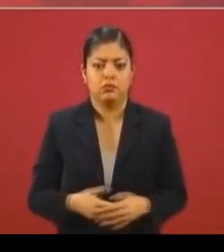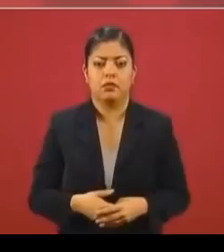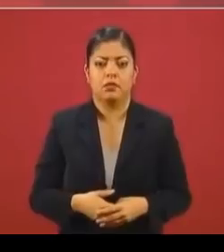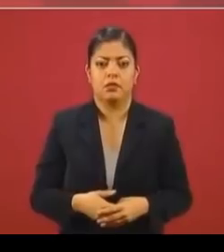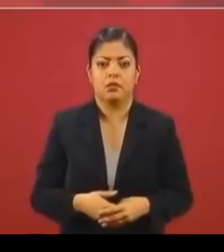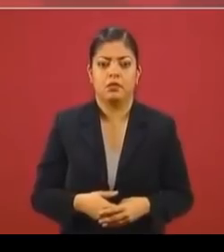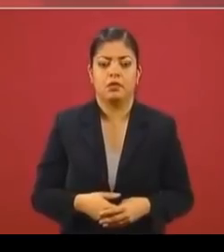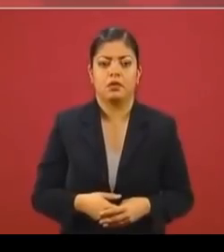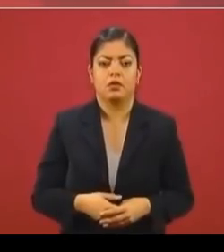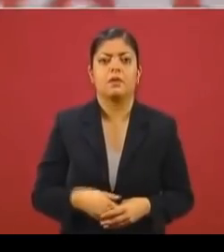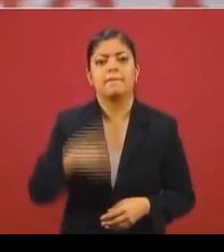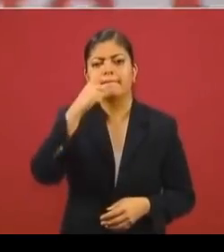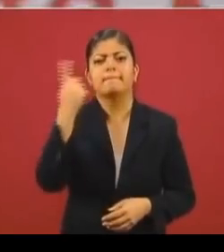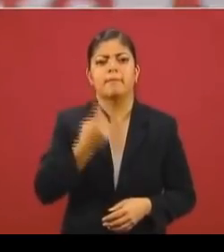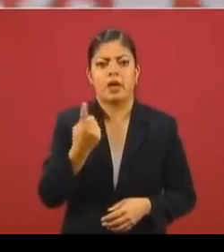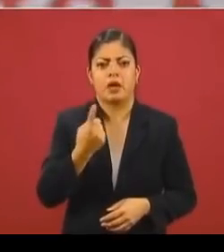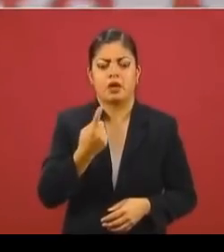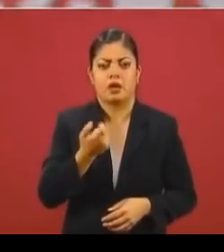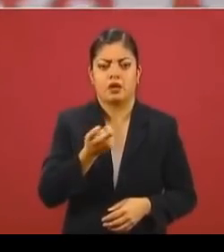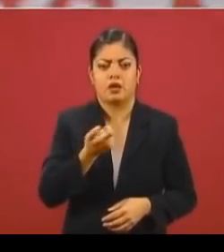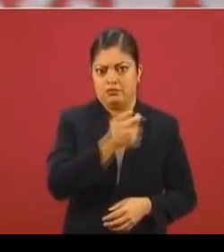¿Para qué el crecimiento económico